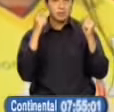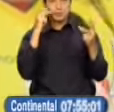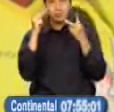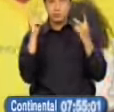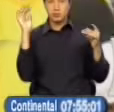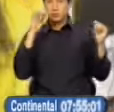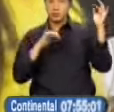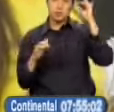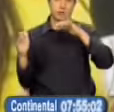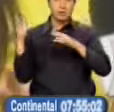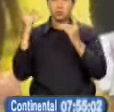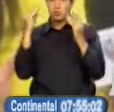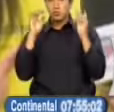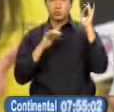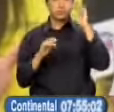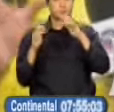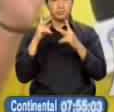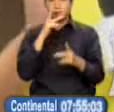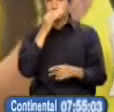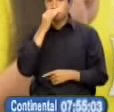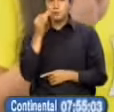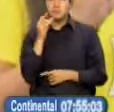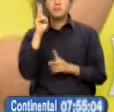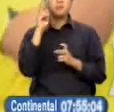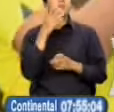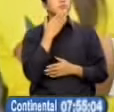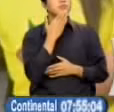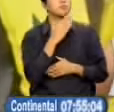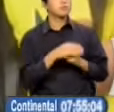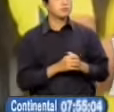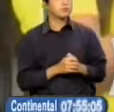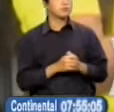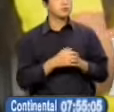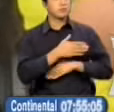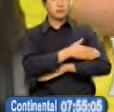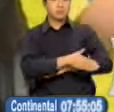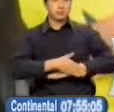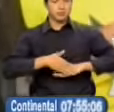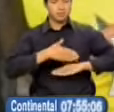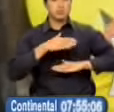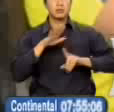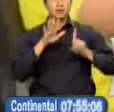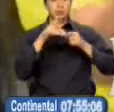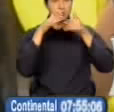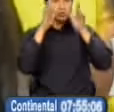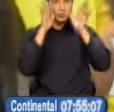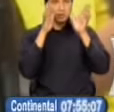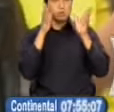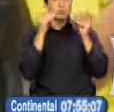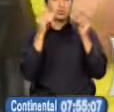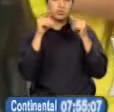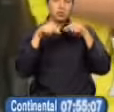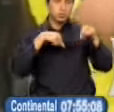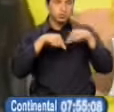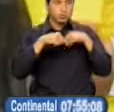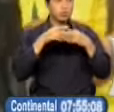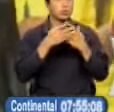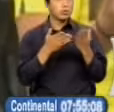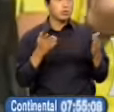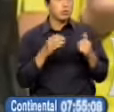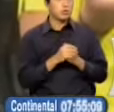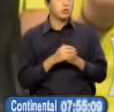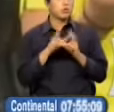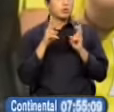cita acá en gran cantidad estamos seguros en cuanto a lo que significa una de las avenidas principales las 6 de diciembre que desde mucho tránsito que quiere inclusive